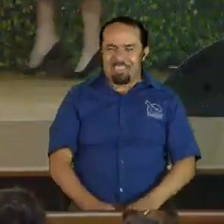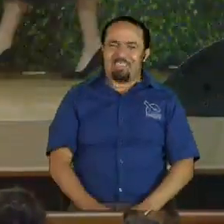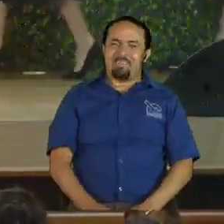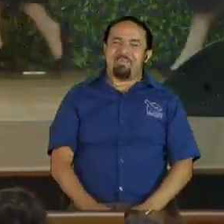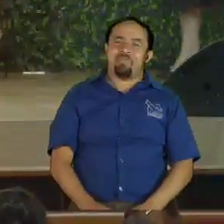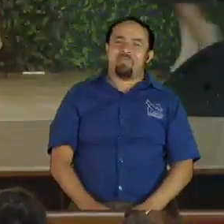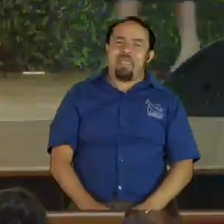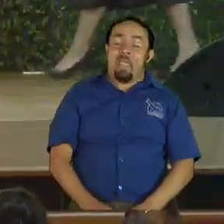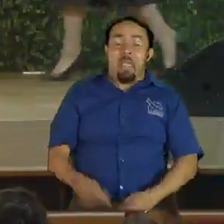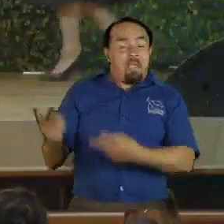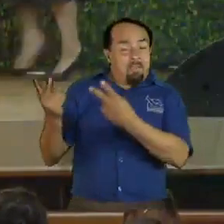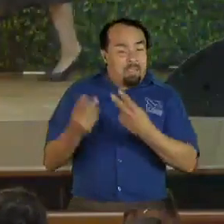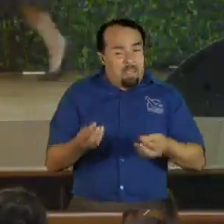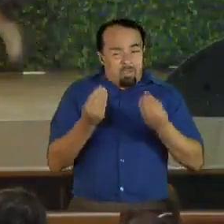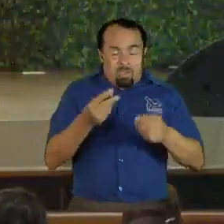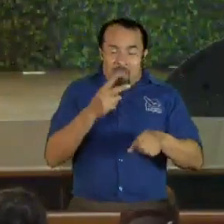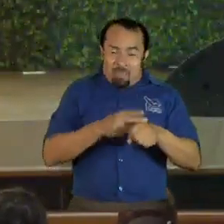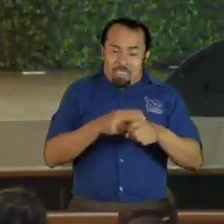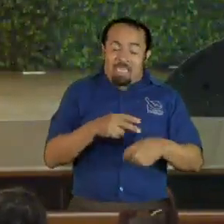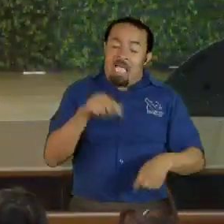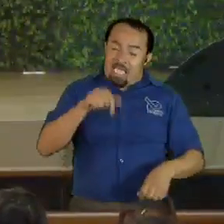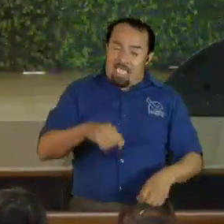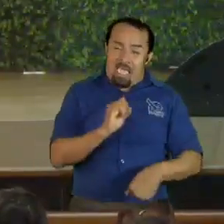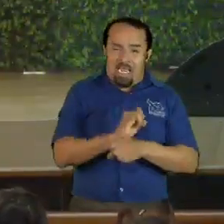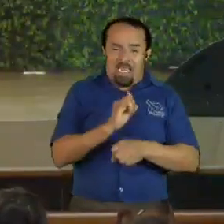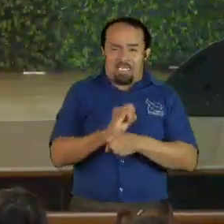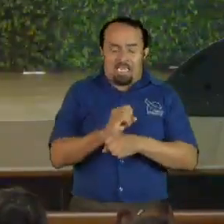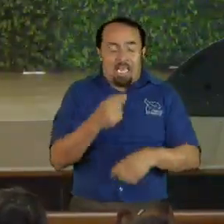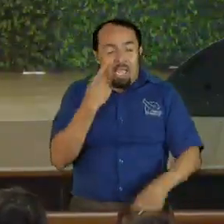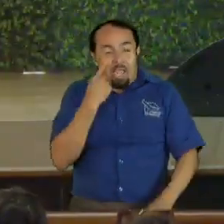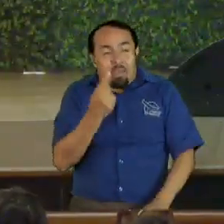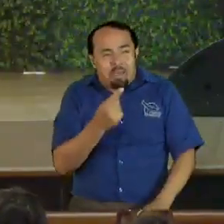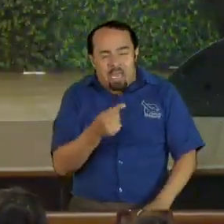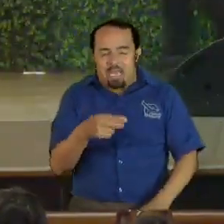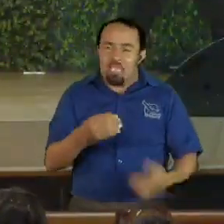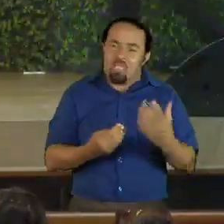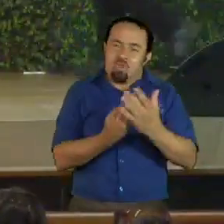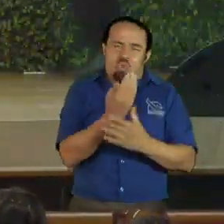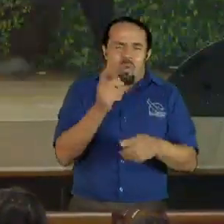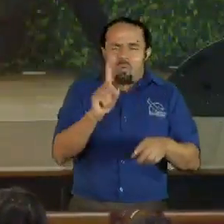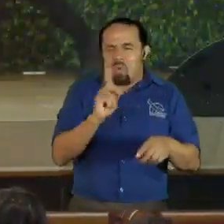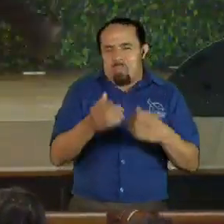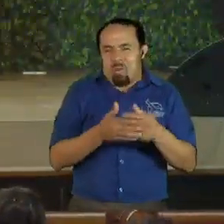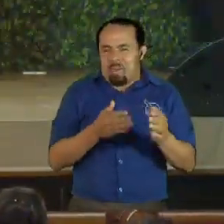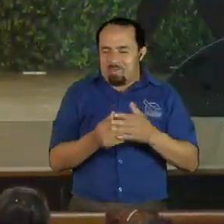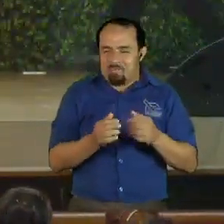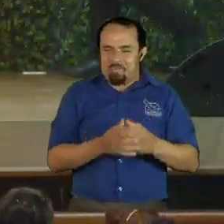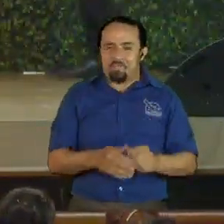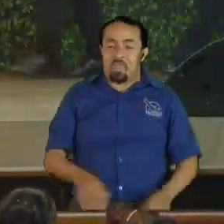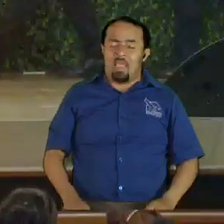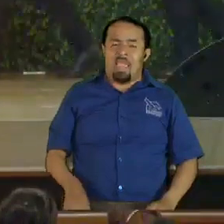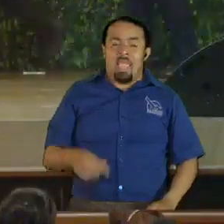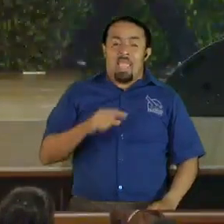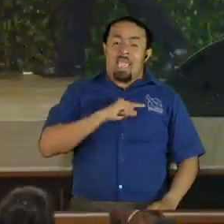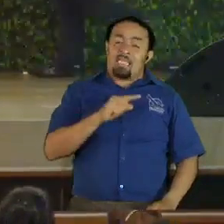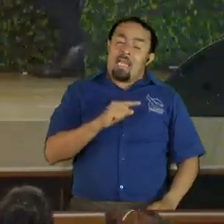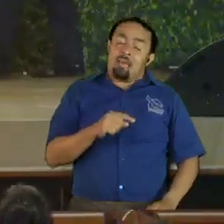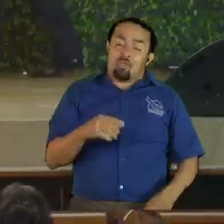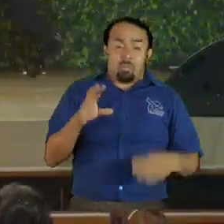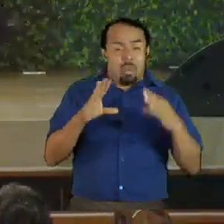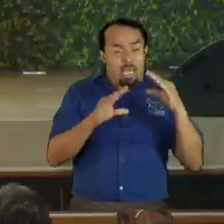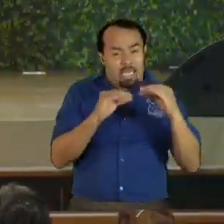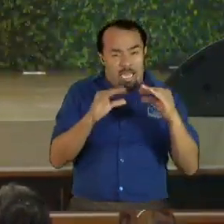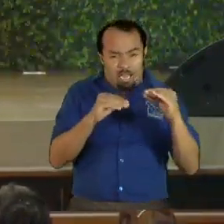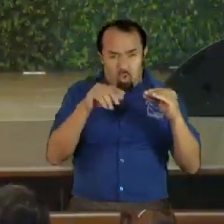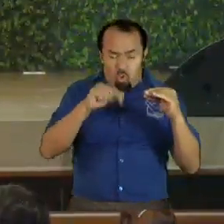Pues vienen tanto que parece que son. Usted siempre tiene que verlo por otro lado. Fíjese que estuvimos platicando